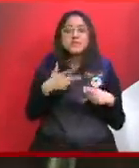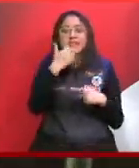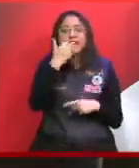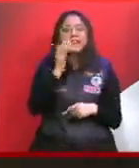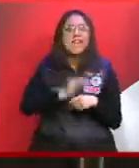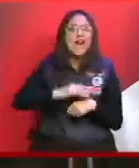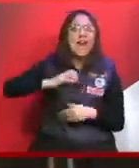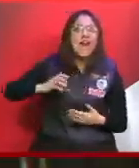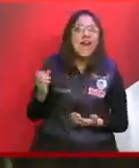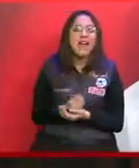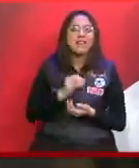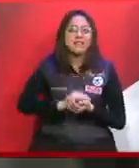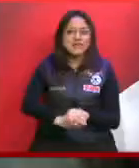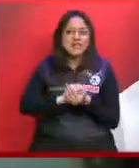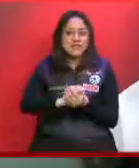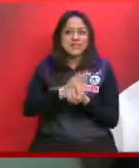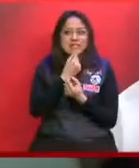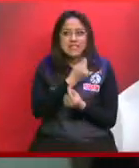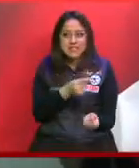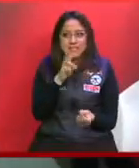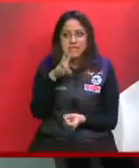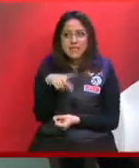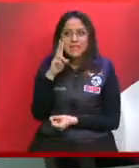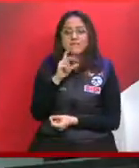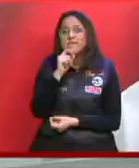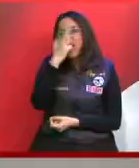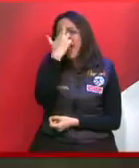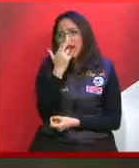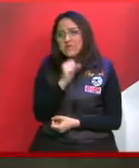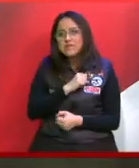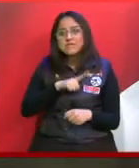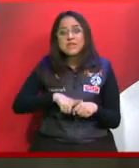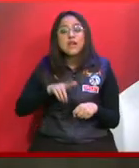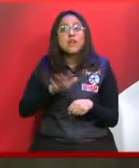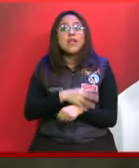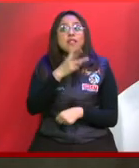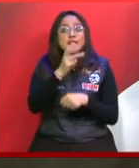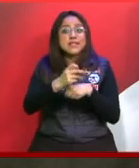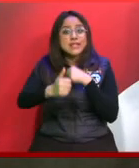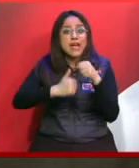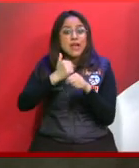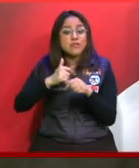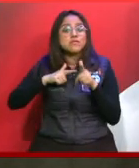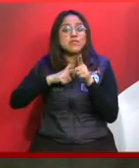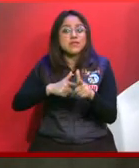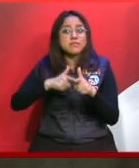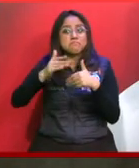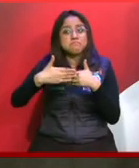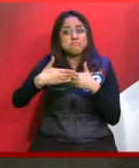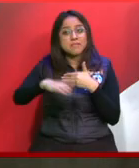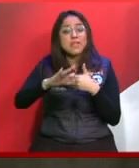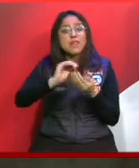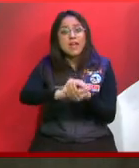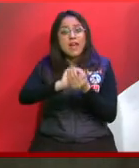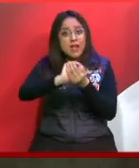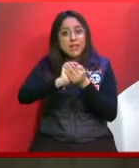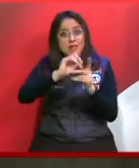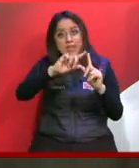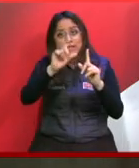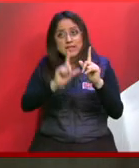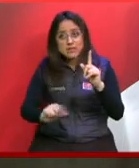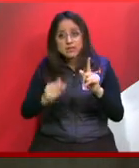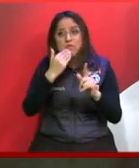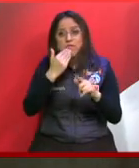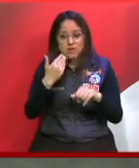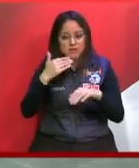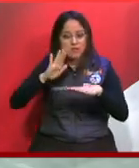sacar la lotería desde chiquitos, pero estamos por una razón muy especial. Es por tercer año consecutivo que la Lotería Nacional